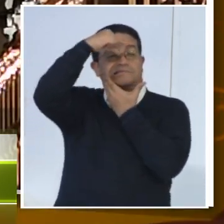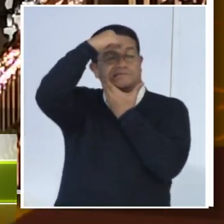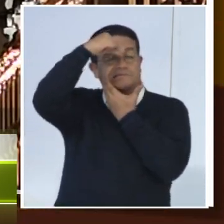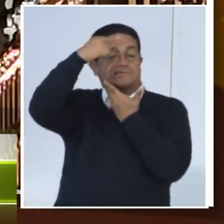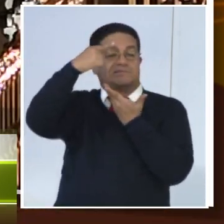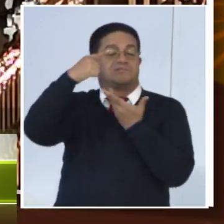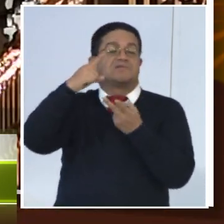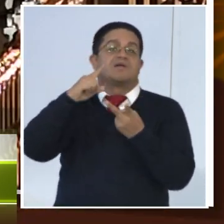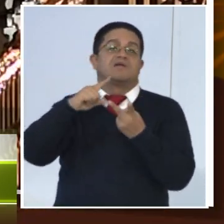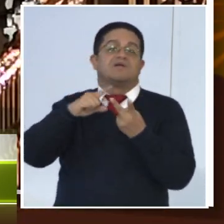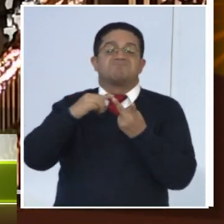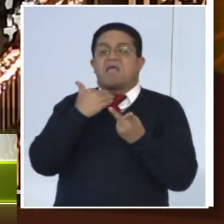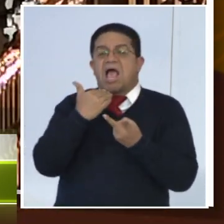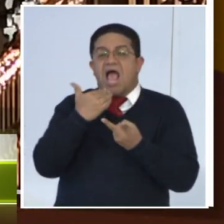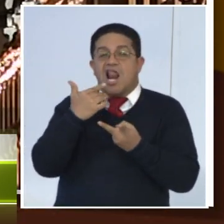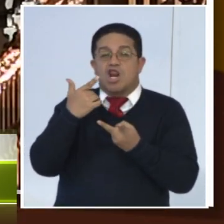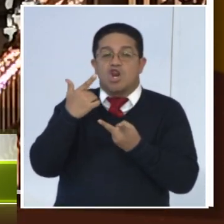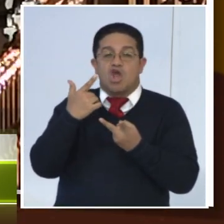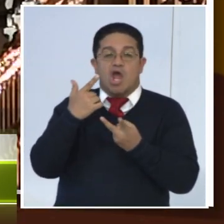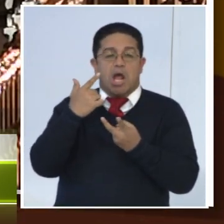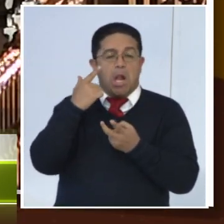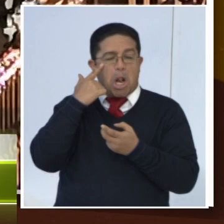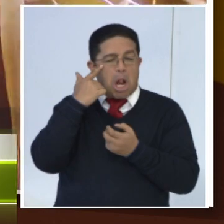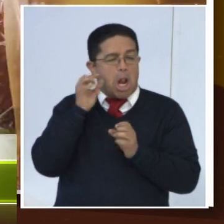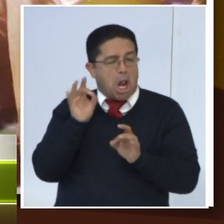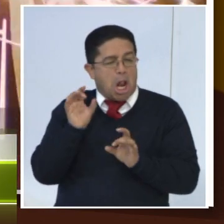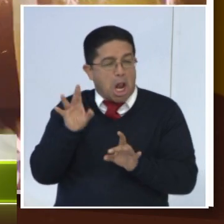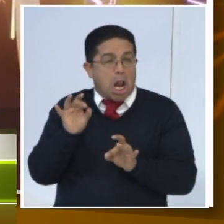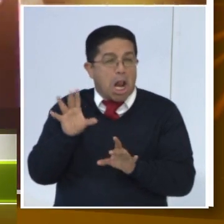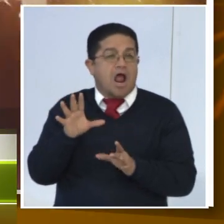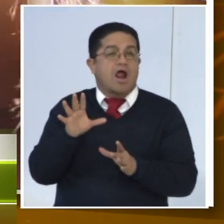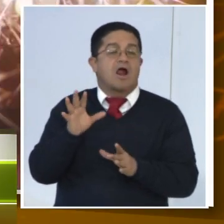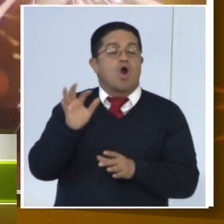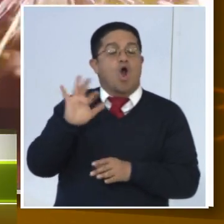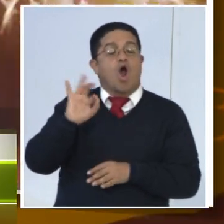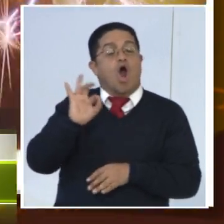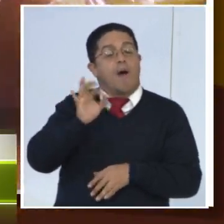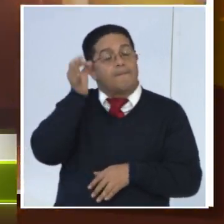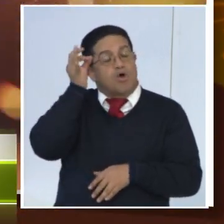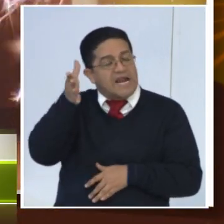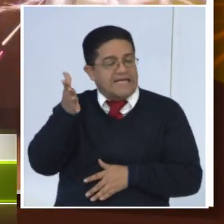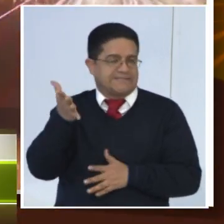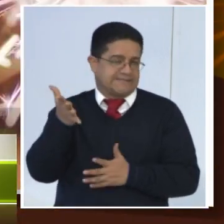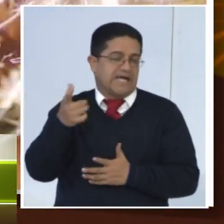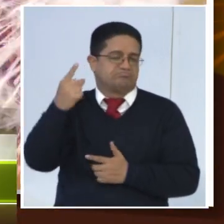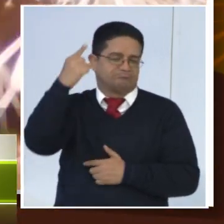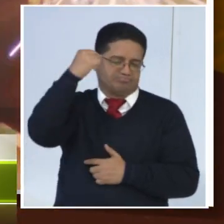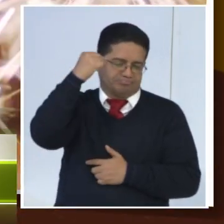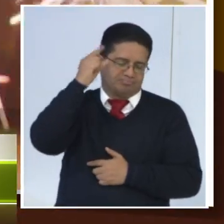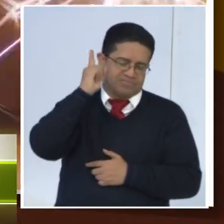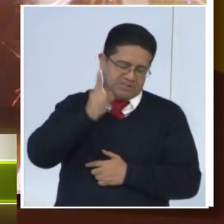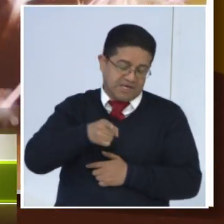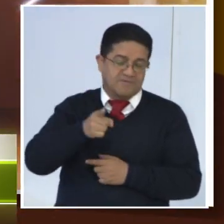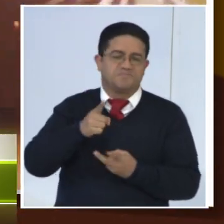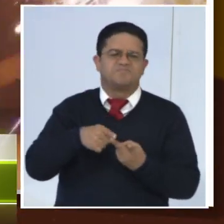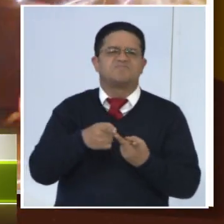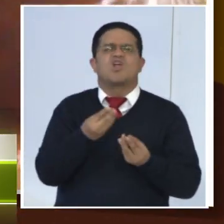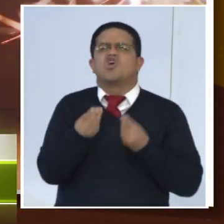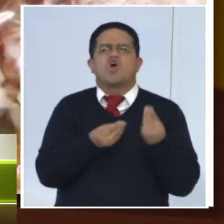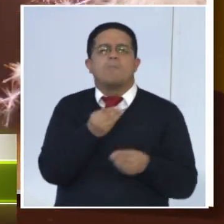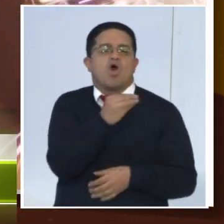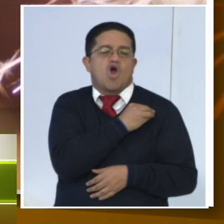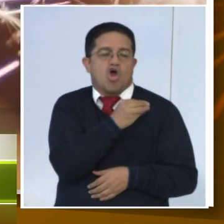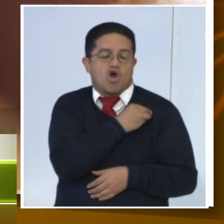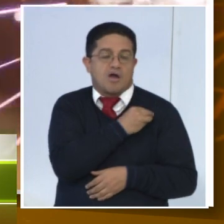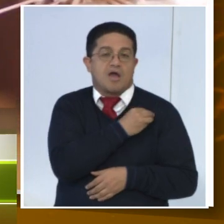de protector, de que el niño está llorando porque le entró en los ojos, en el caso de que haya un poquito de arena. Signos de alarma. Si el